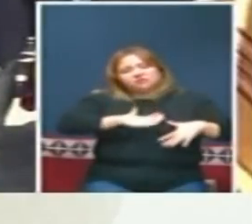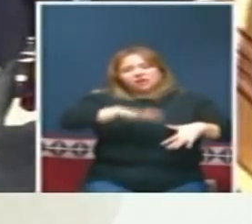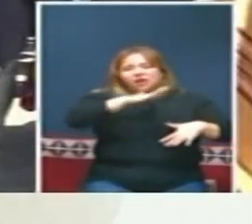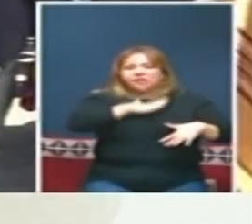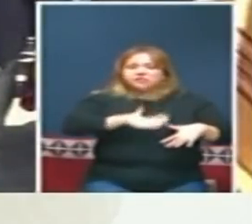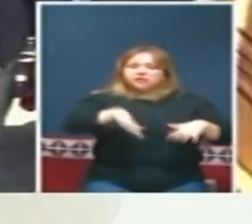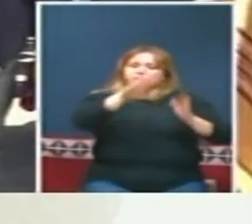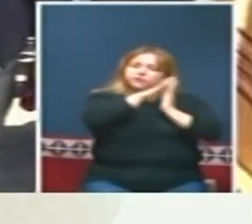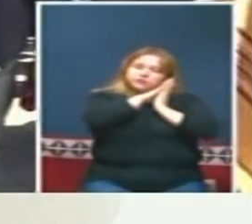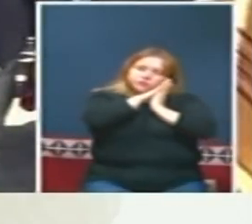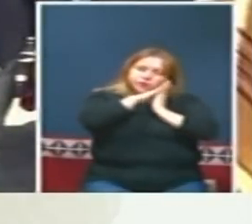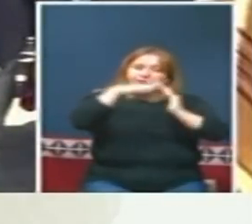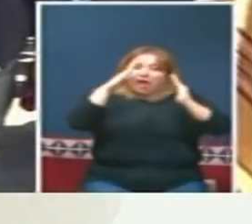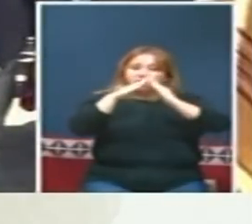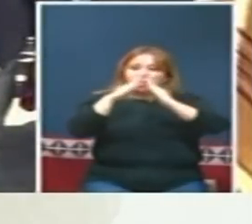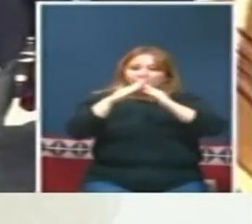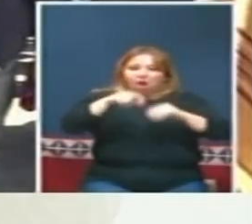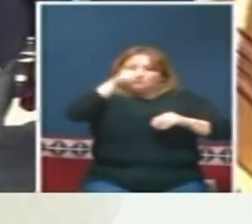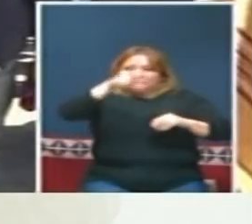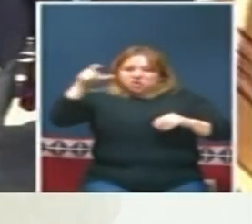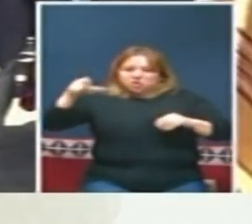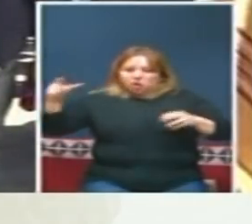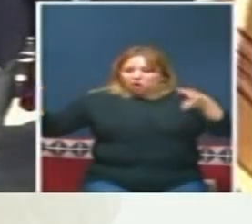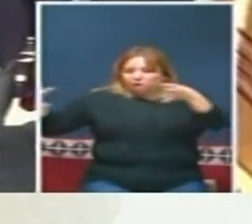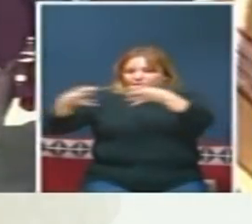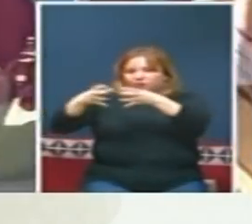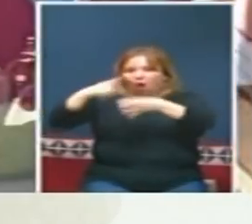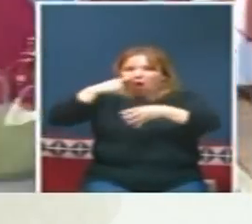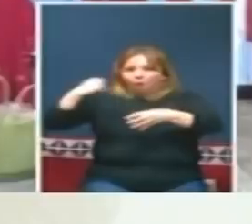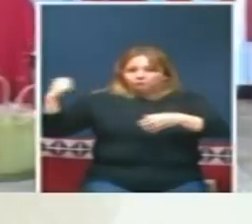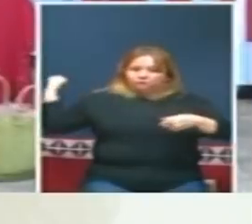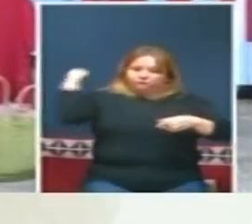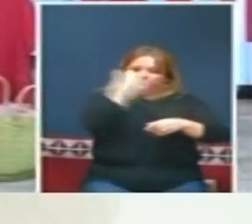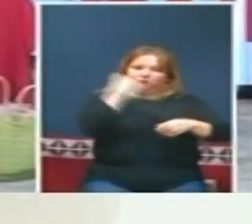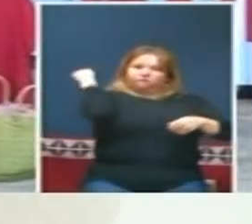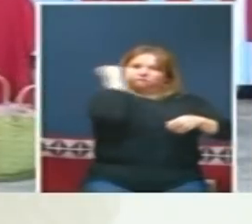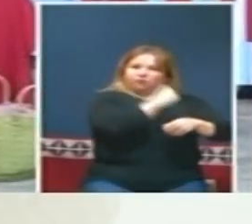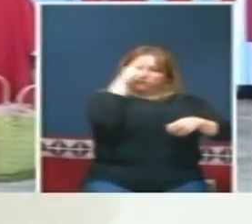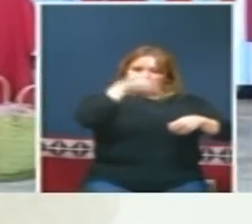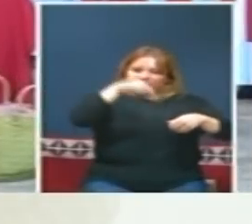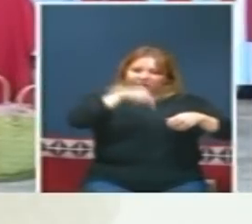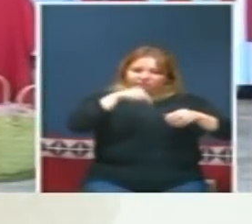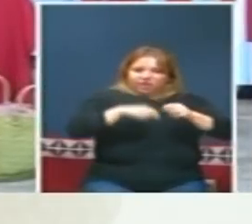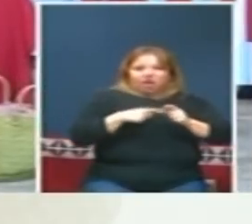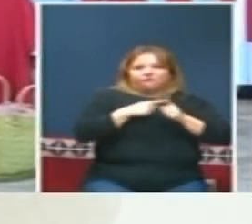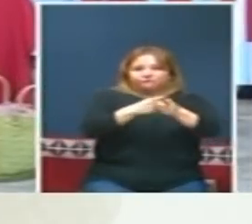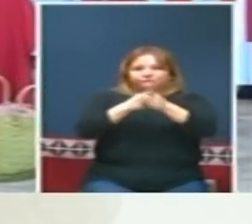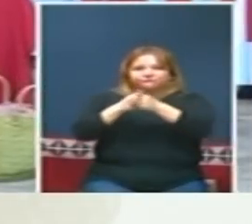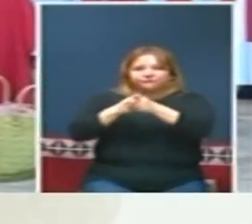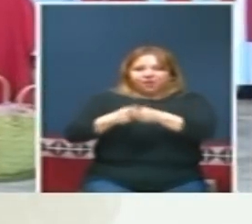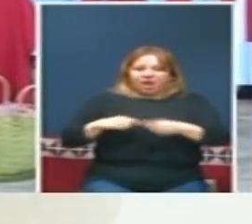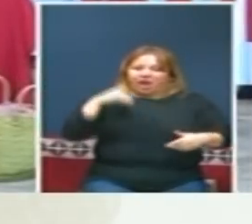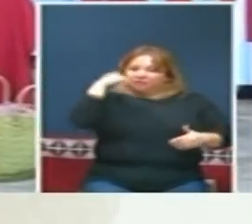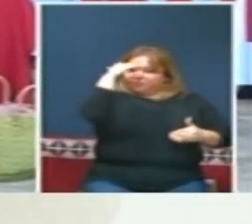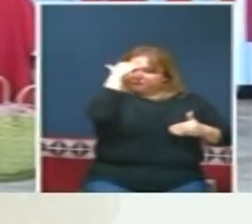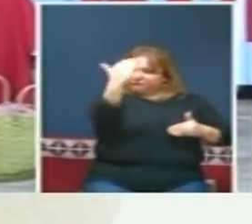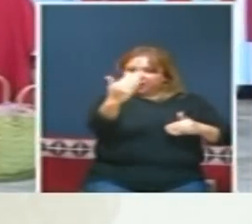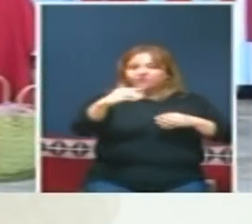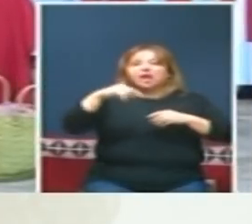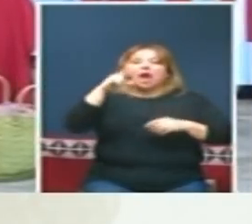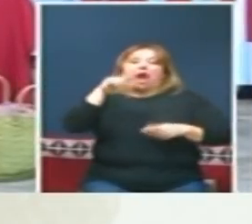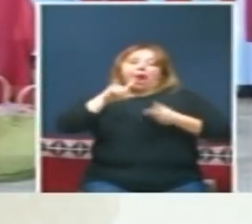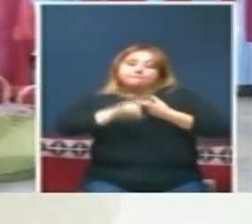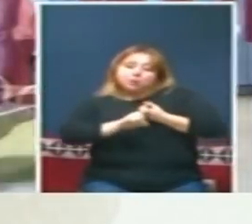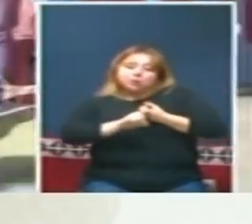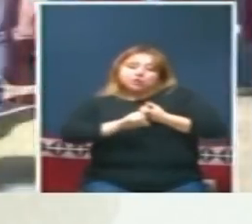casa, fue atacado por un grupo de hombres que lo acribilló delante de su esposa e hijas.